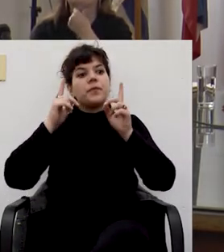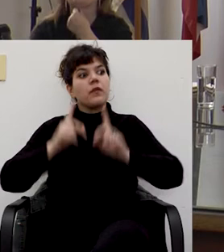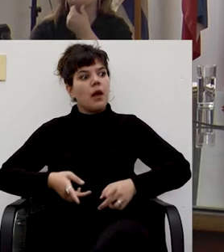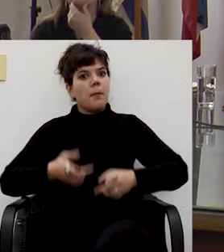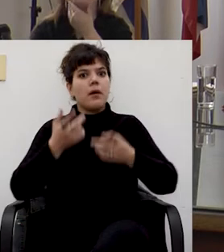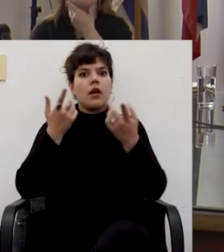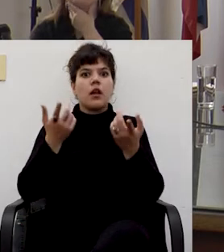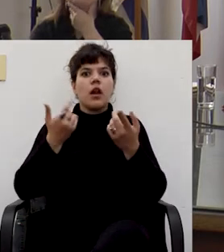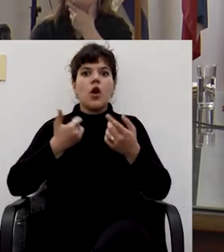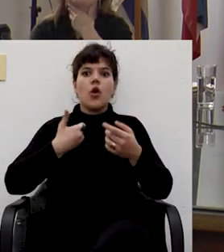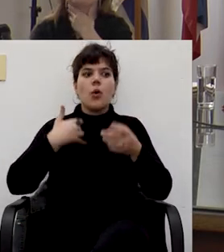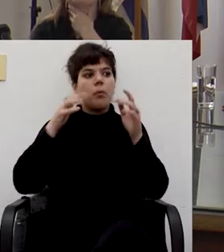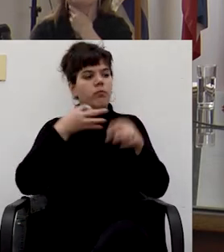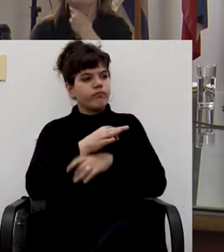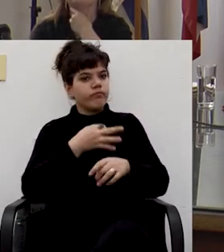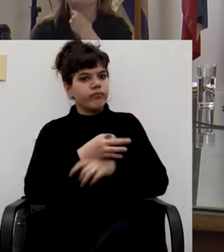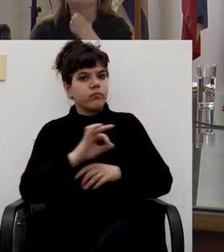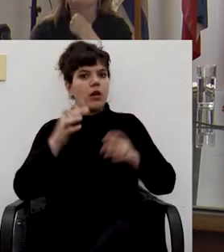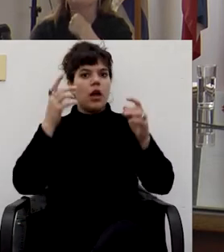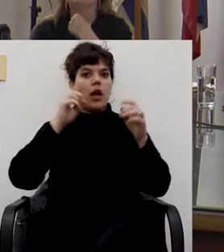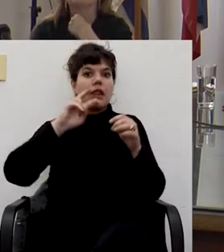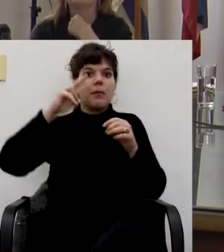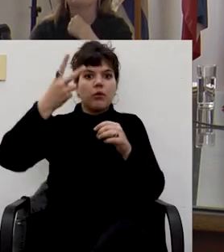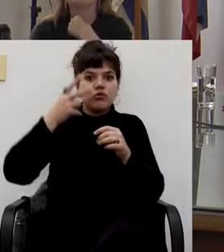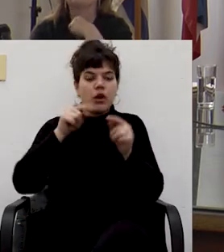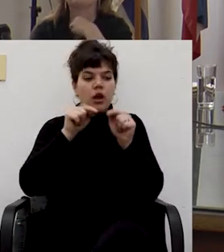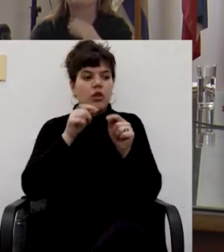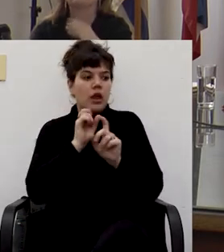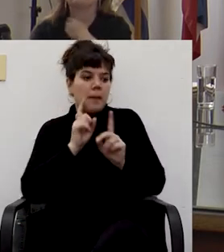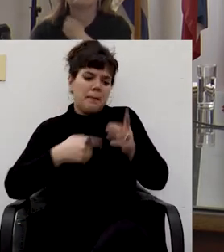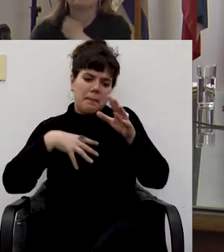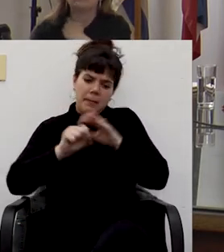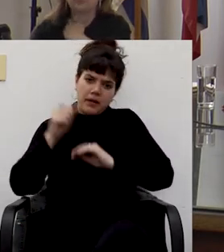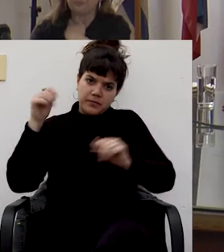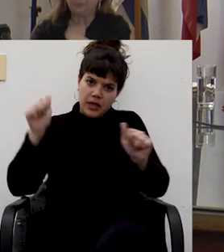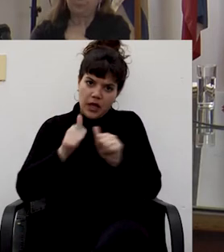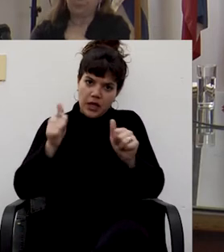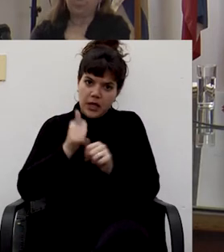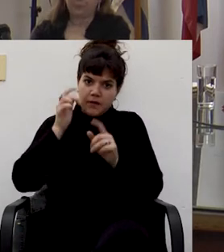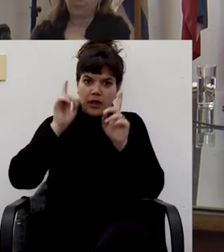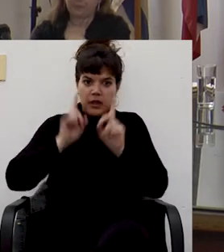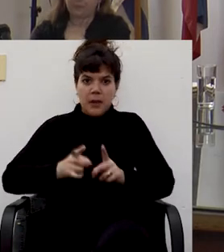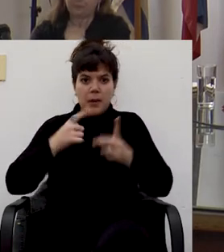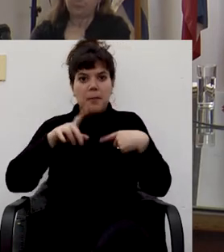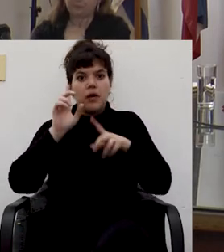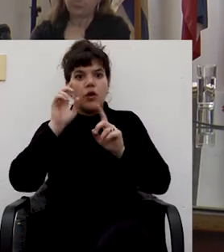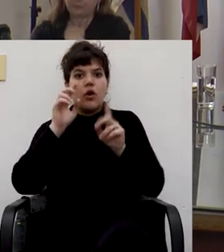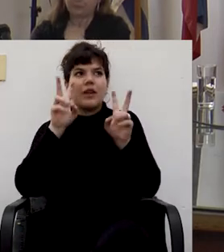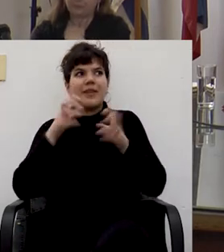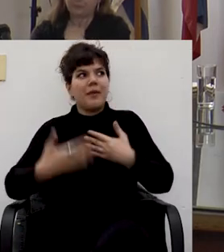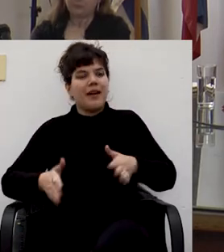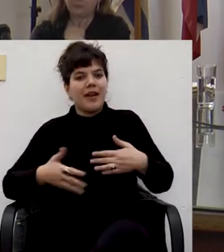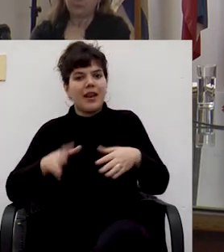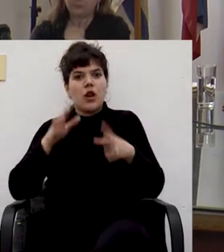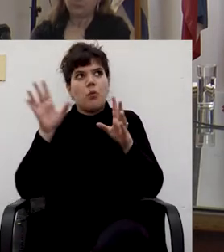de posgrado, la investigación científica, la extensión y demás actividades en el medio, la presencia de los problemas y los retos vinculados al género en toda